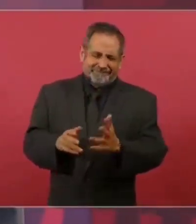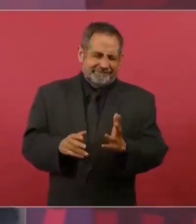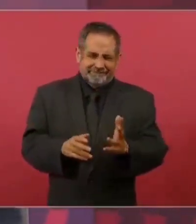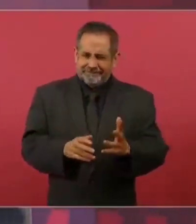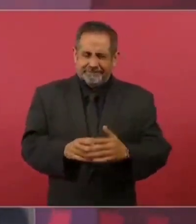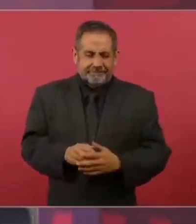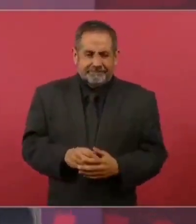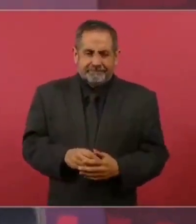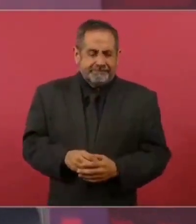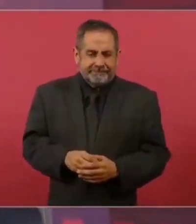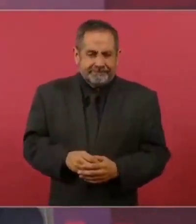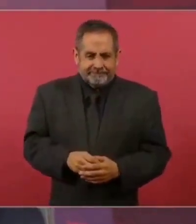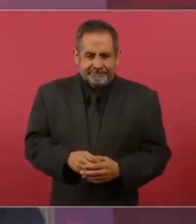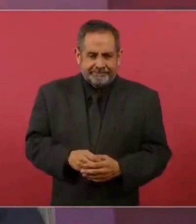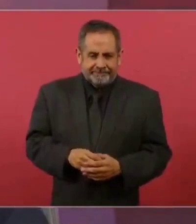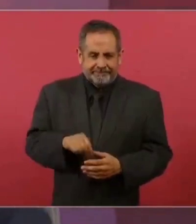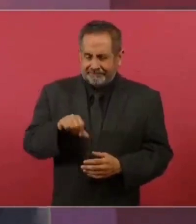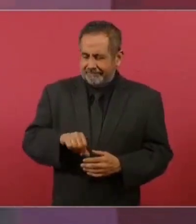lleven a